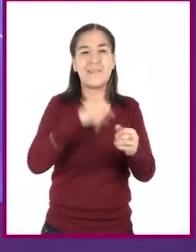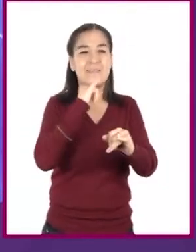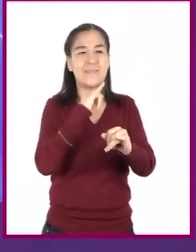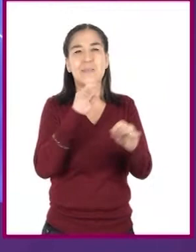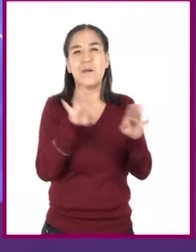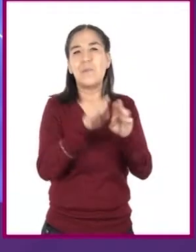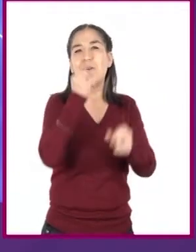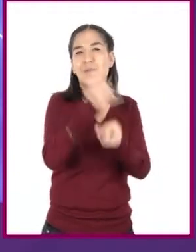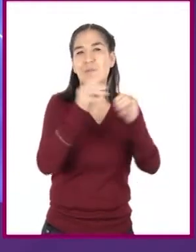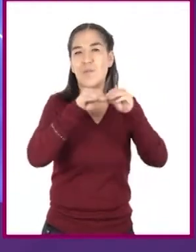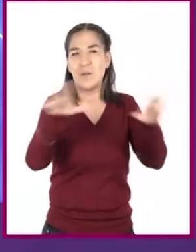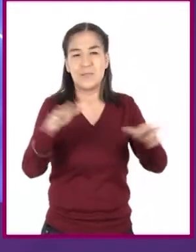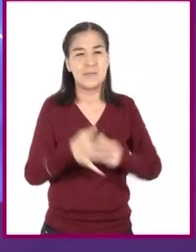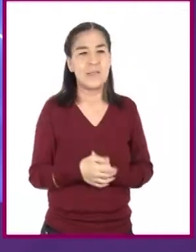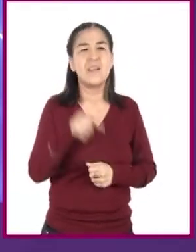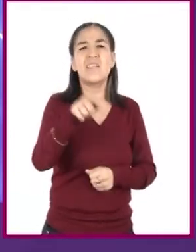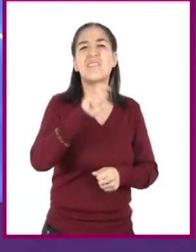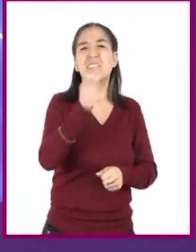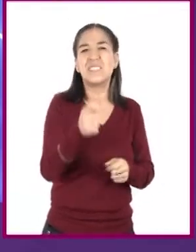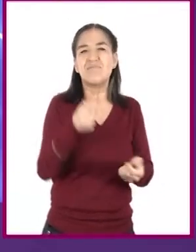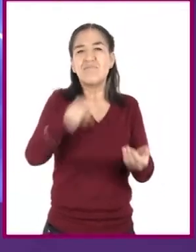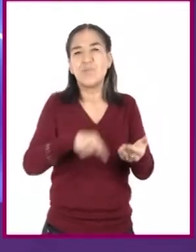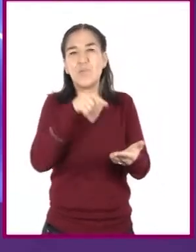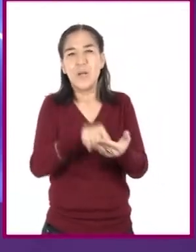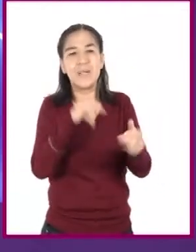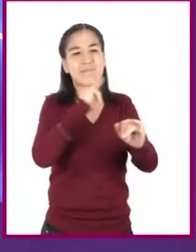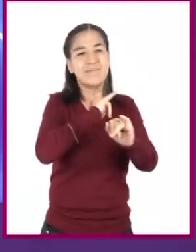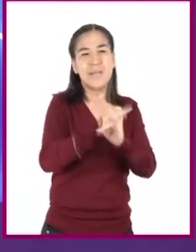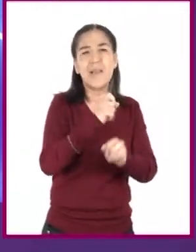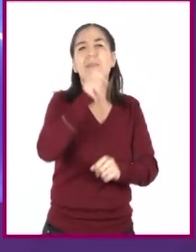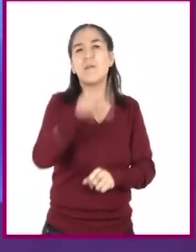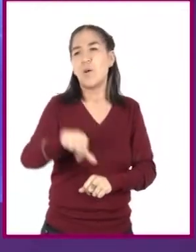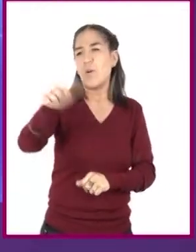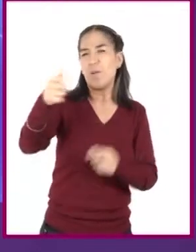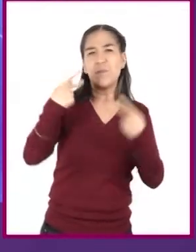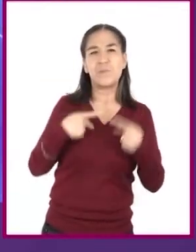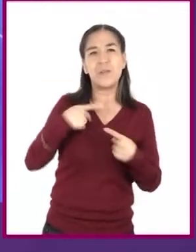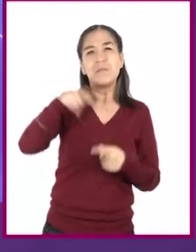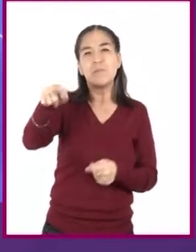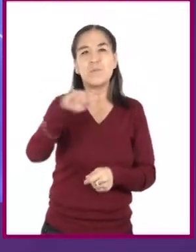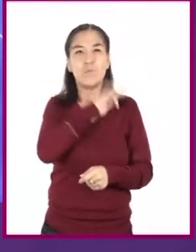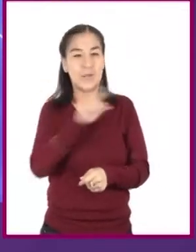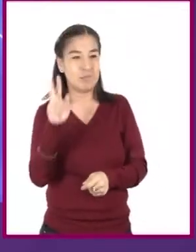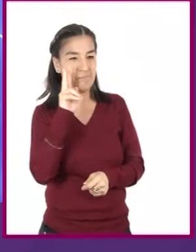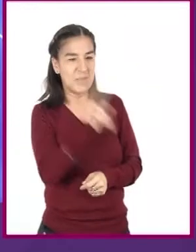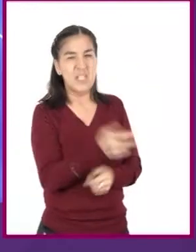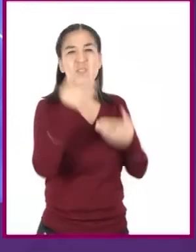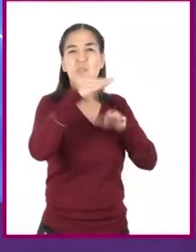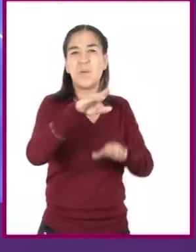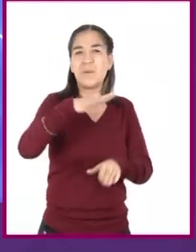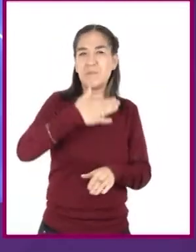imagen que proyectamos sobre el ciberespacio, así como lo que otras personas pueden ver acerca